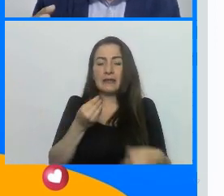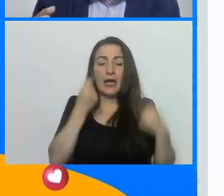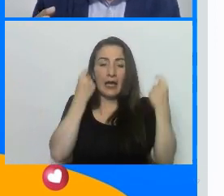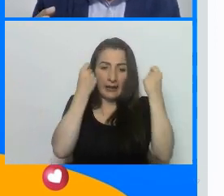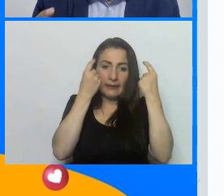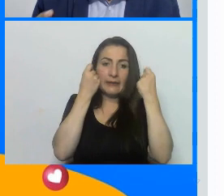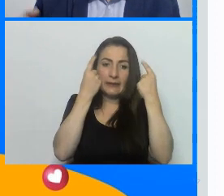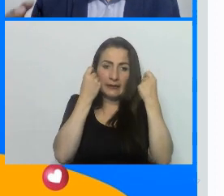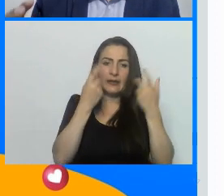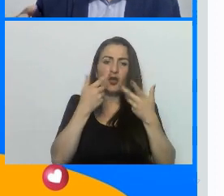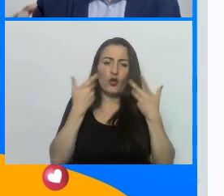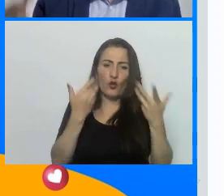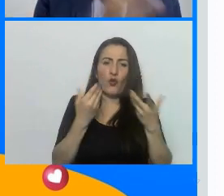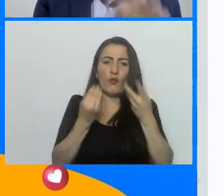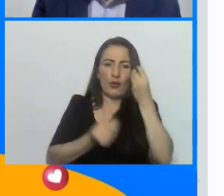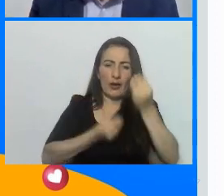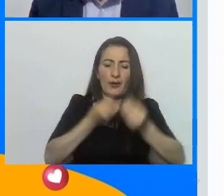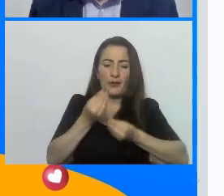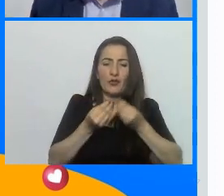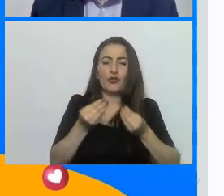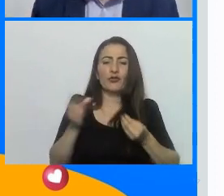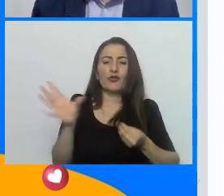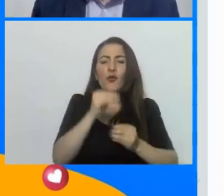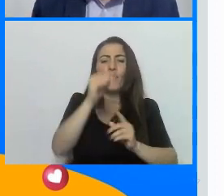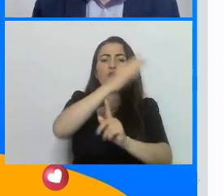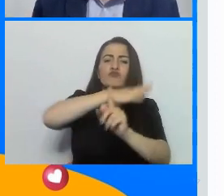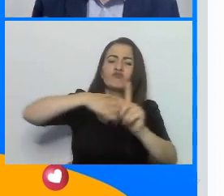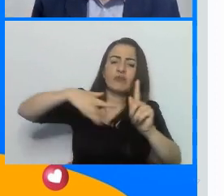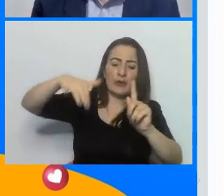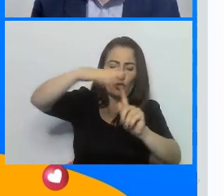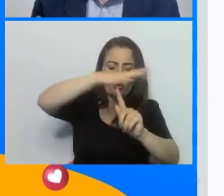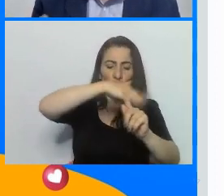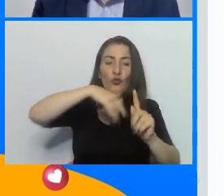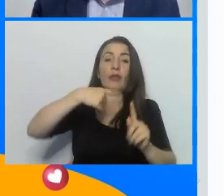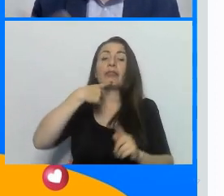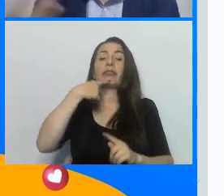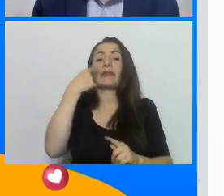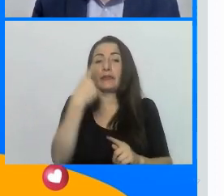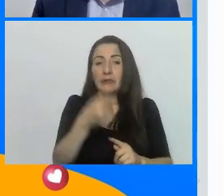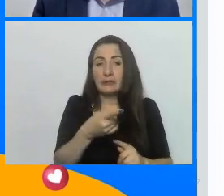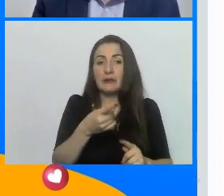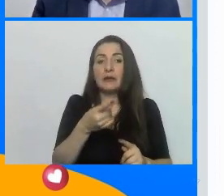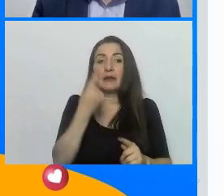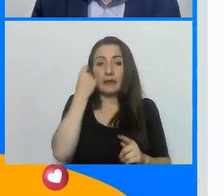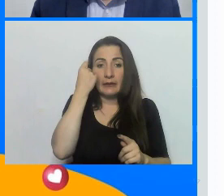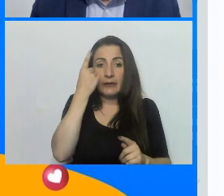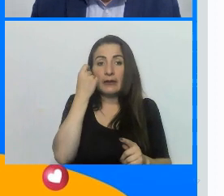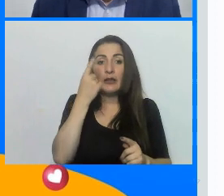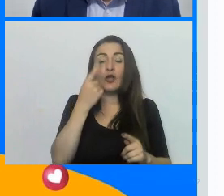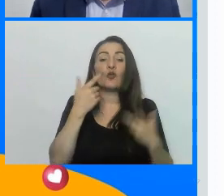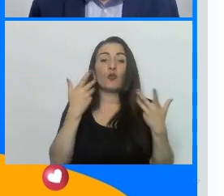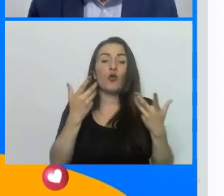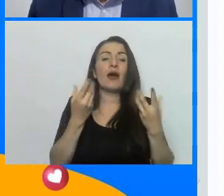entender, ¿sí?, todo lo que pasa en el entorno. Y él dice, ¿no?, para poder entender todo lo que pasa en el entorno